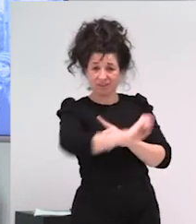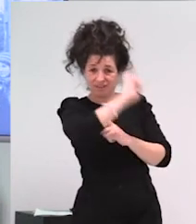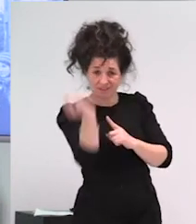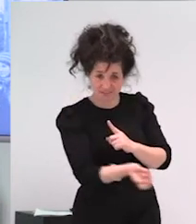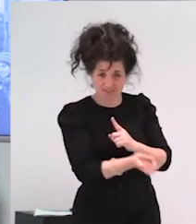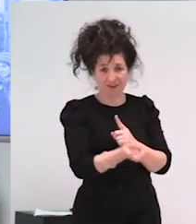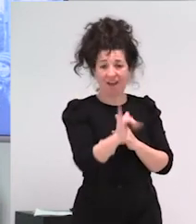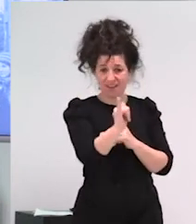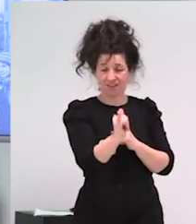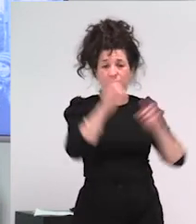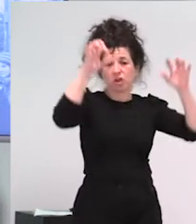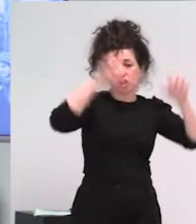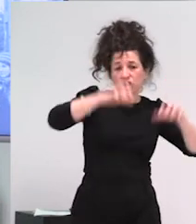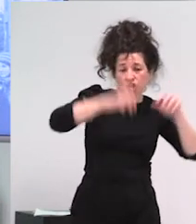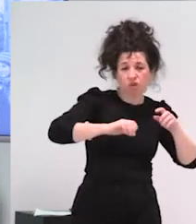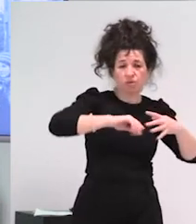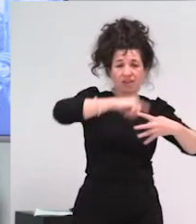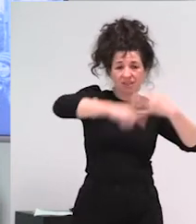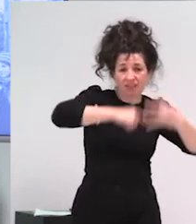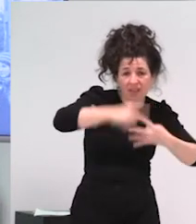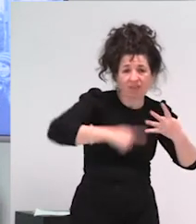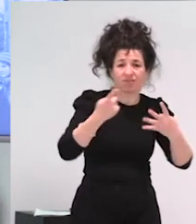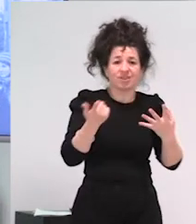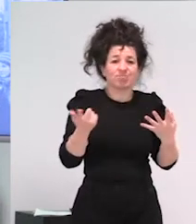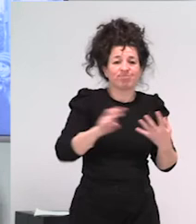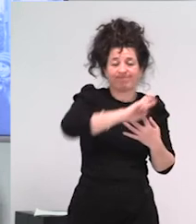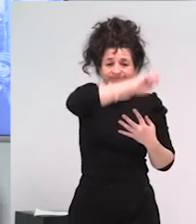lluvias a las estaciones